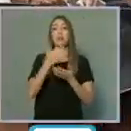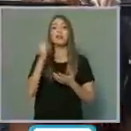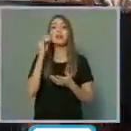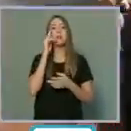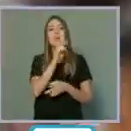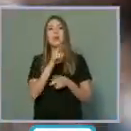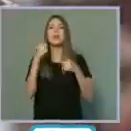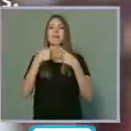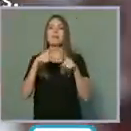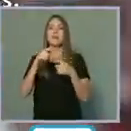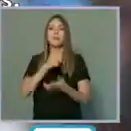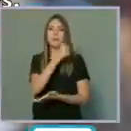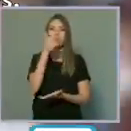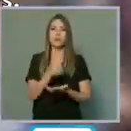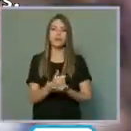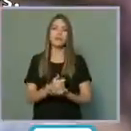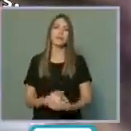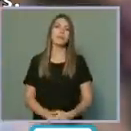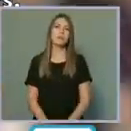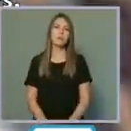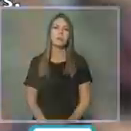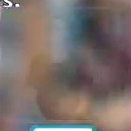ciudad.